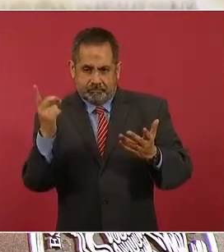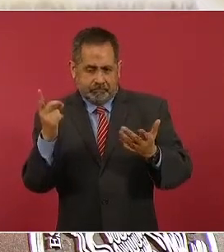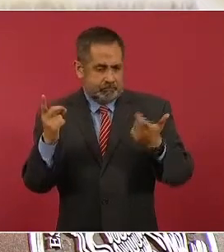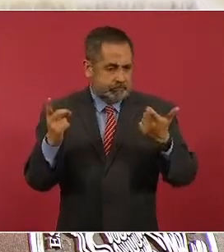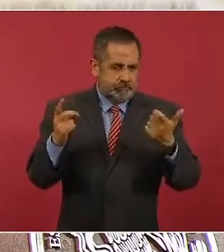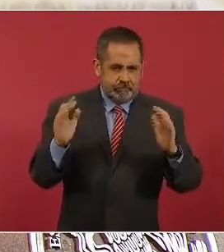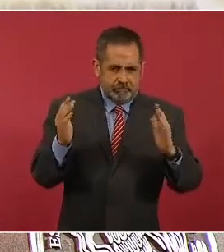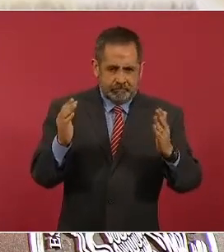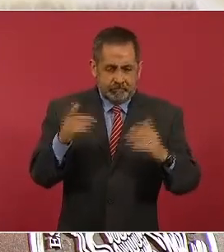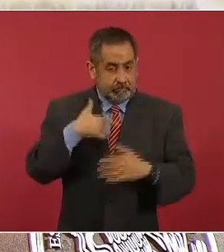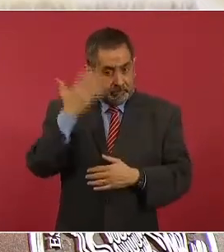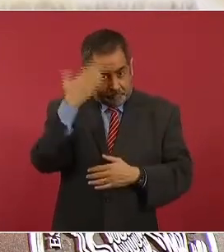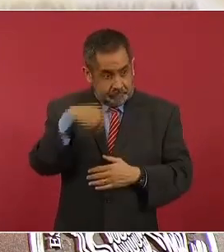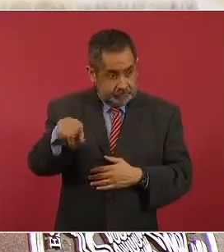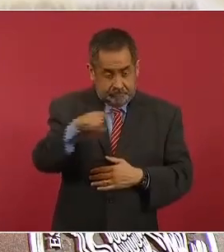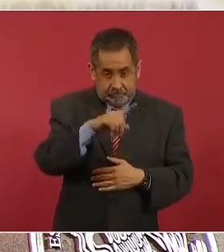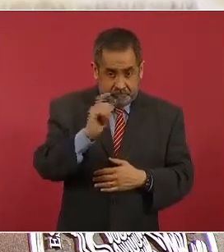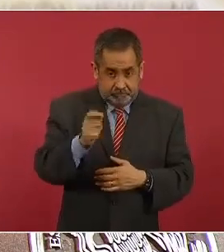¿Saben ustedes